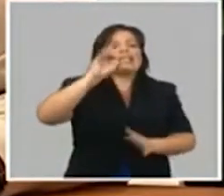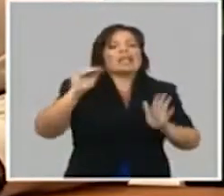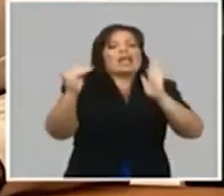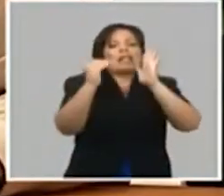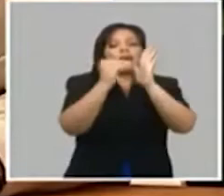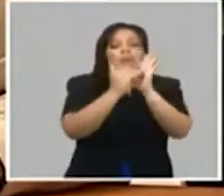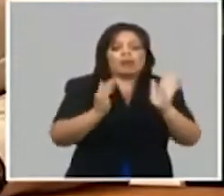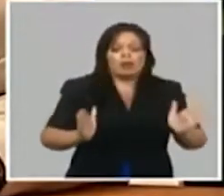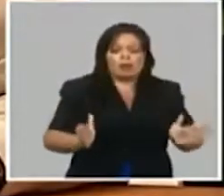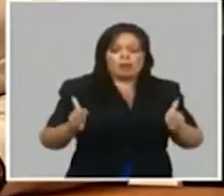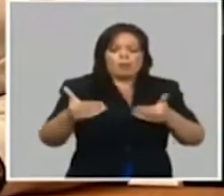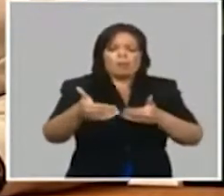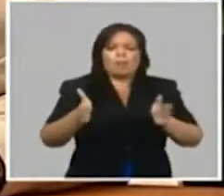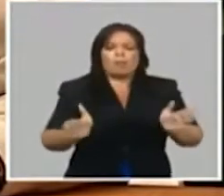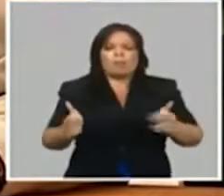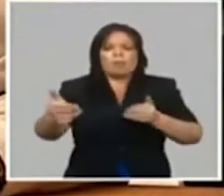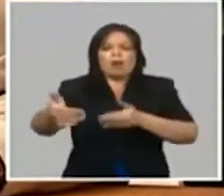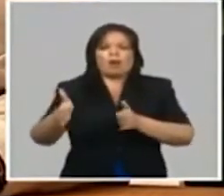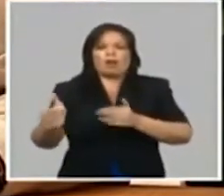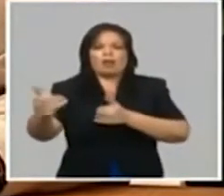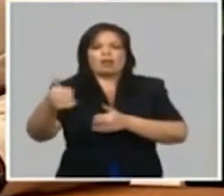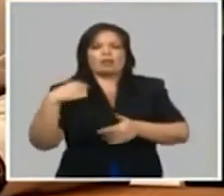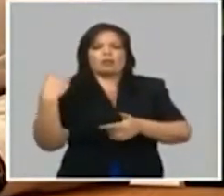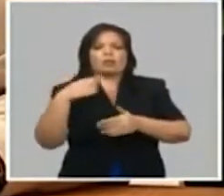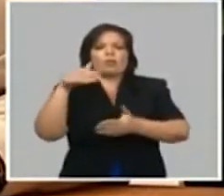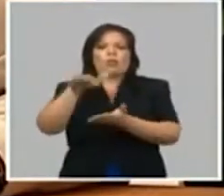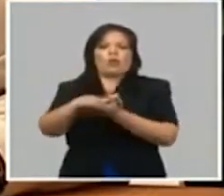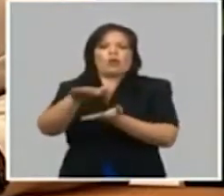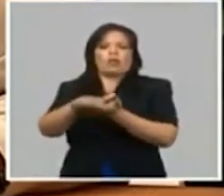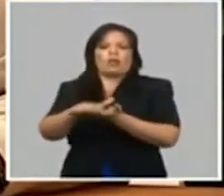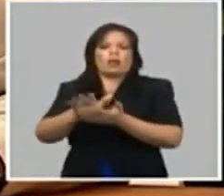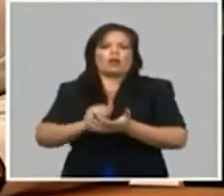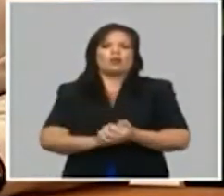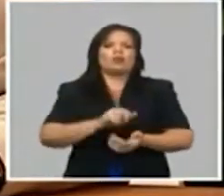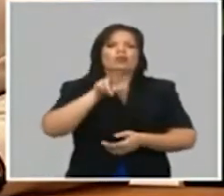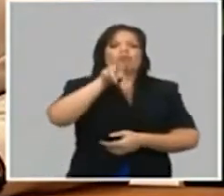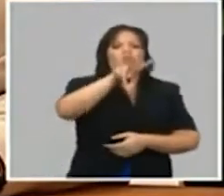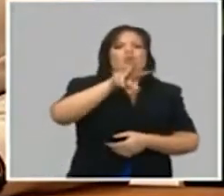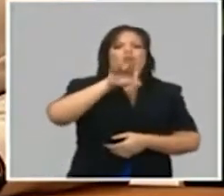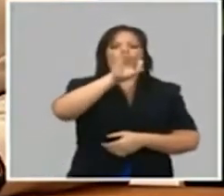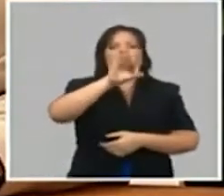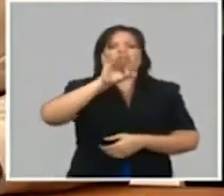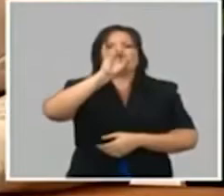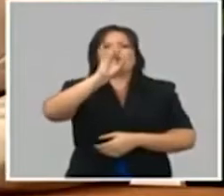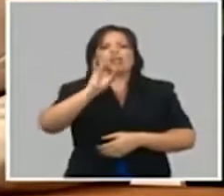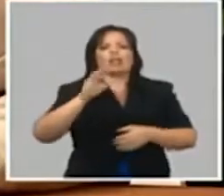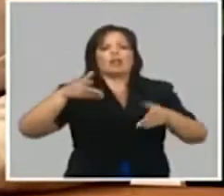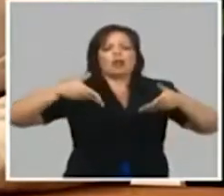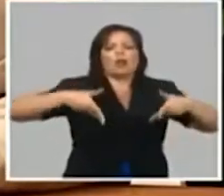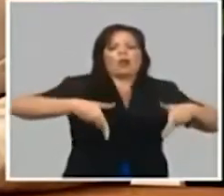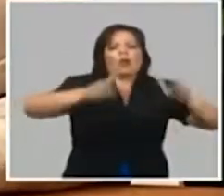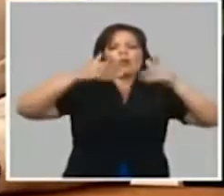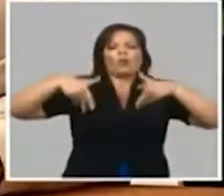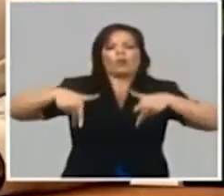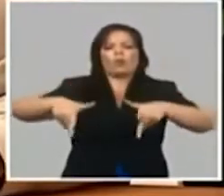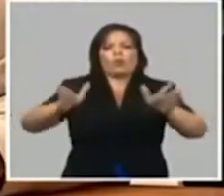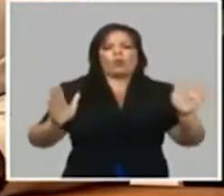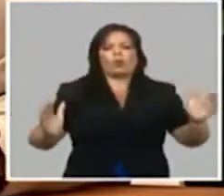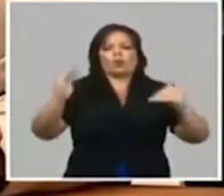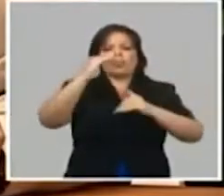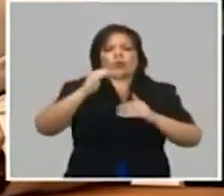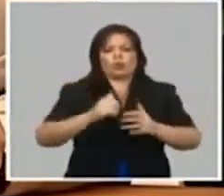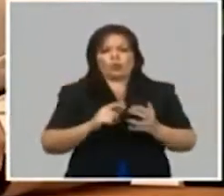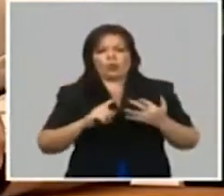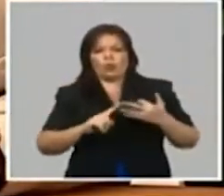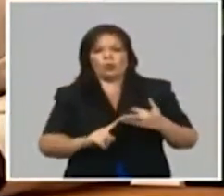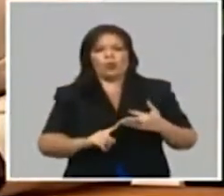que están en los depósitos de aduana, y unos 280 contenedores, andan más de 840 equipajes